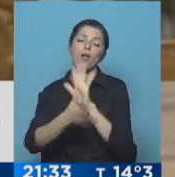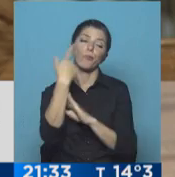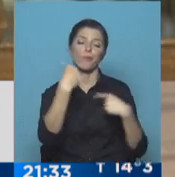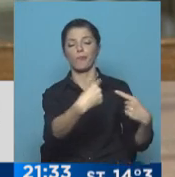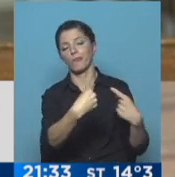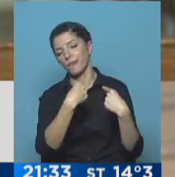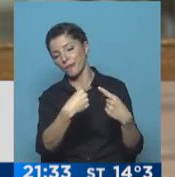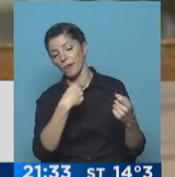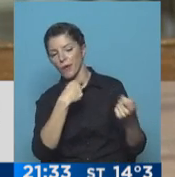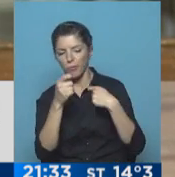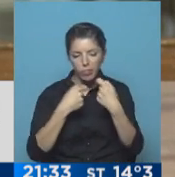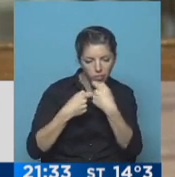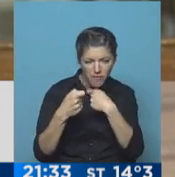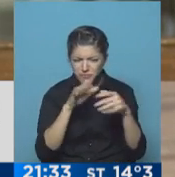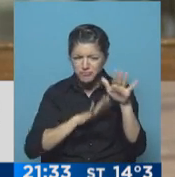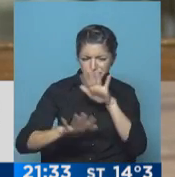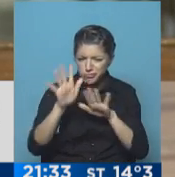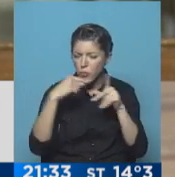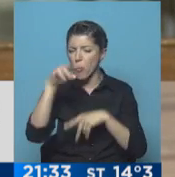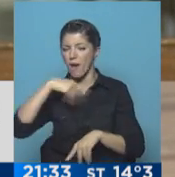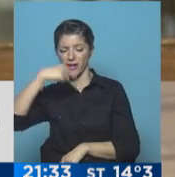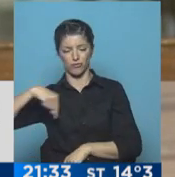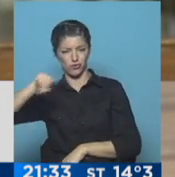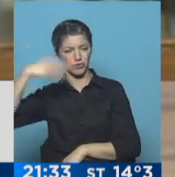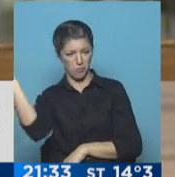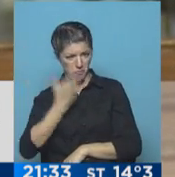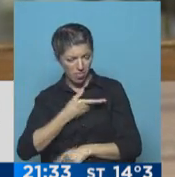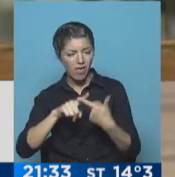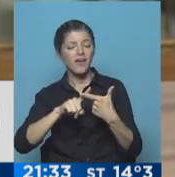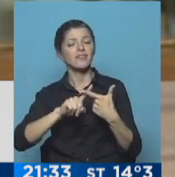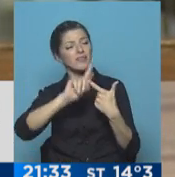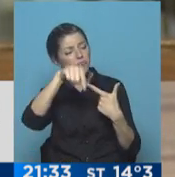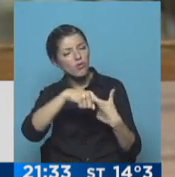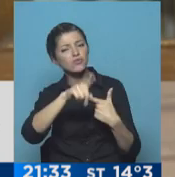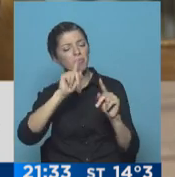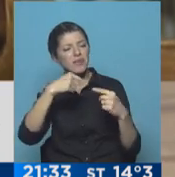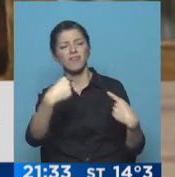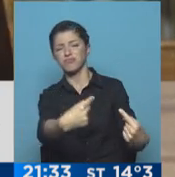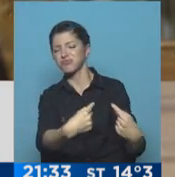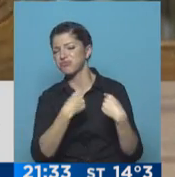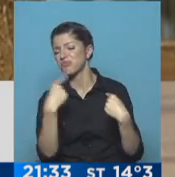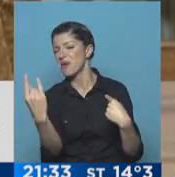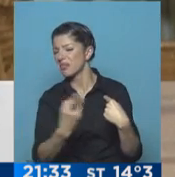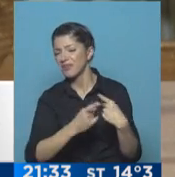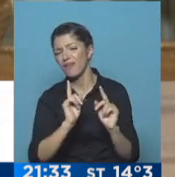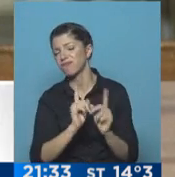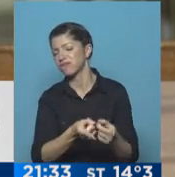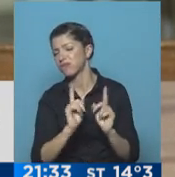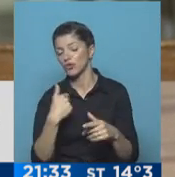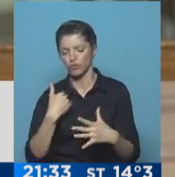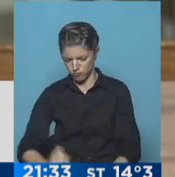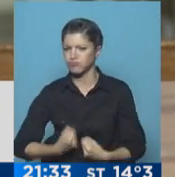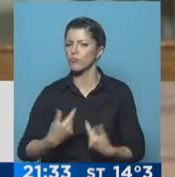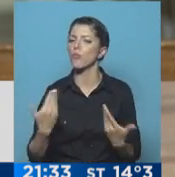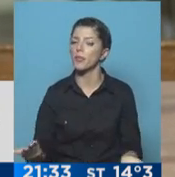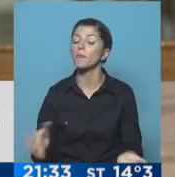zancadillas, maniobras desestabilizantes, sino también el agravio y la mentira permanente, a punto tal, miren, les voy a